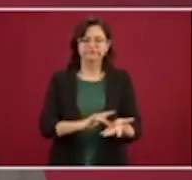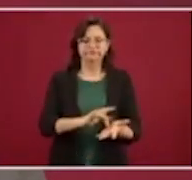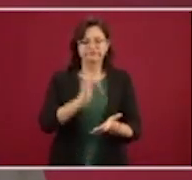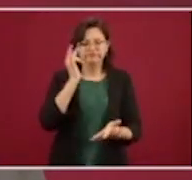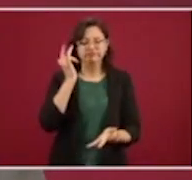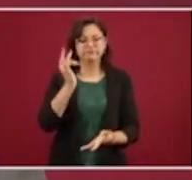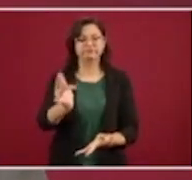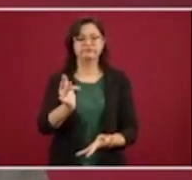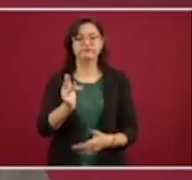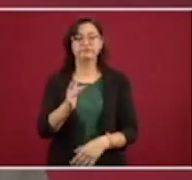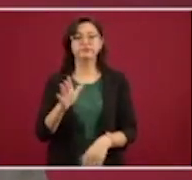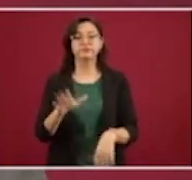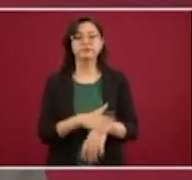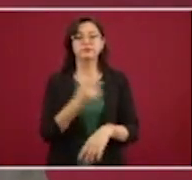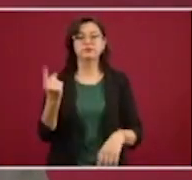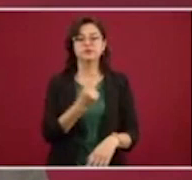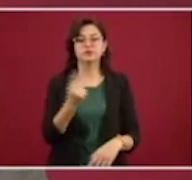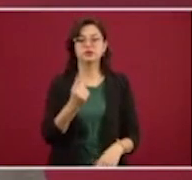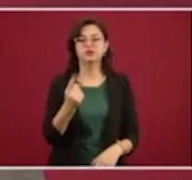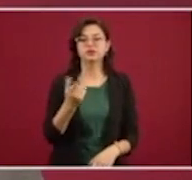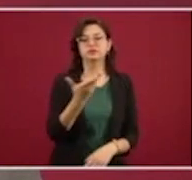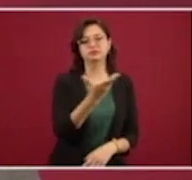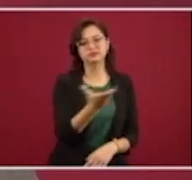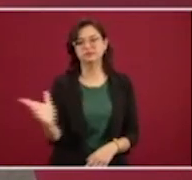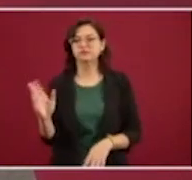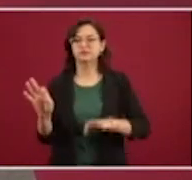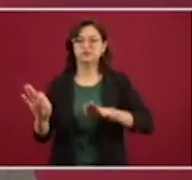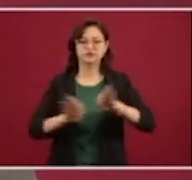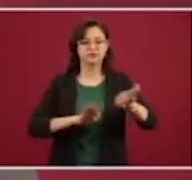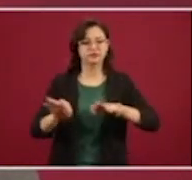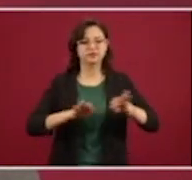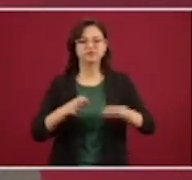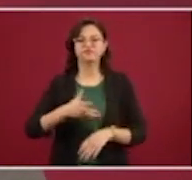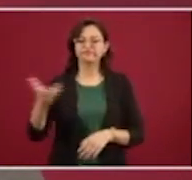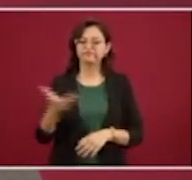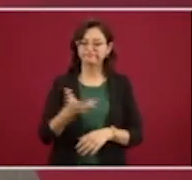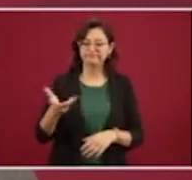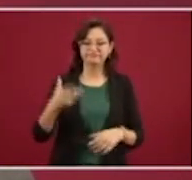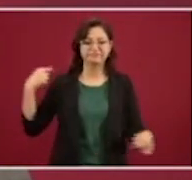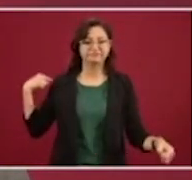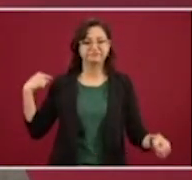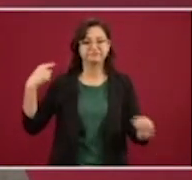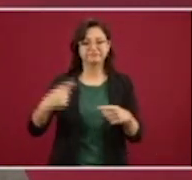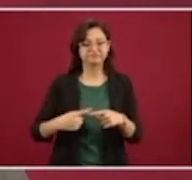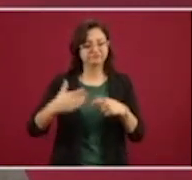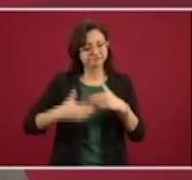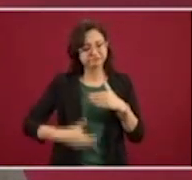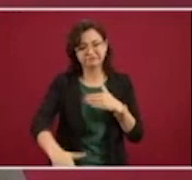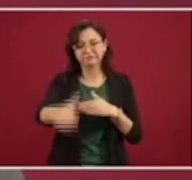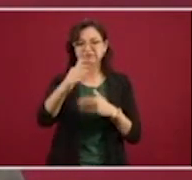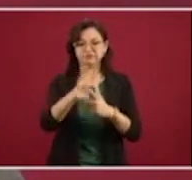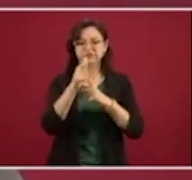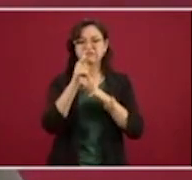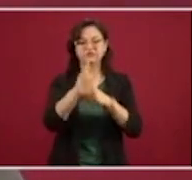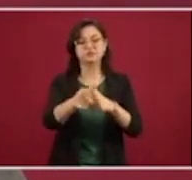que han hecho y siguen haciendo para